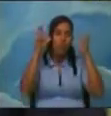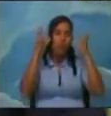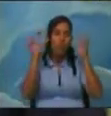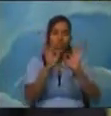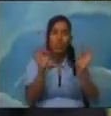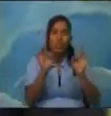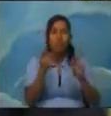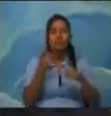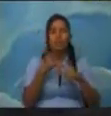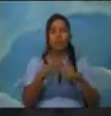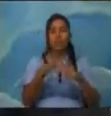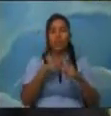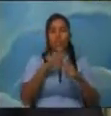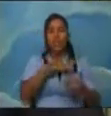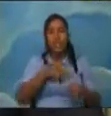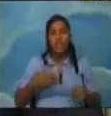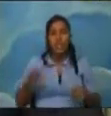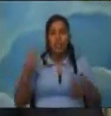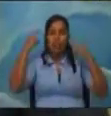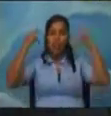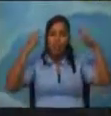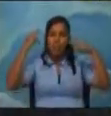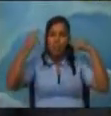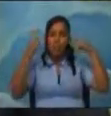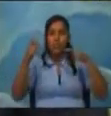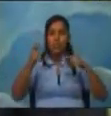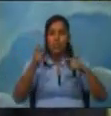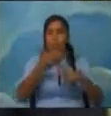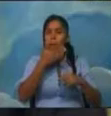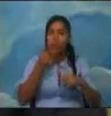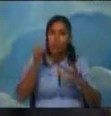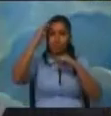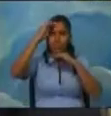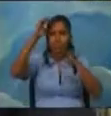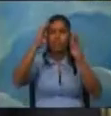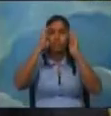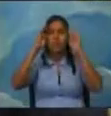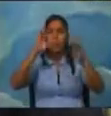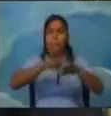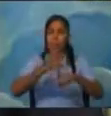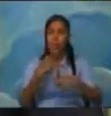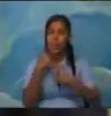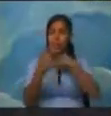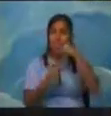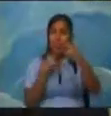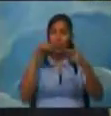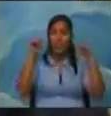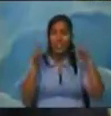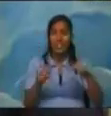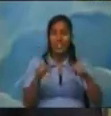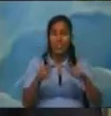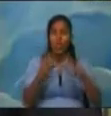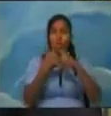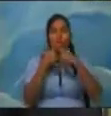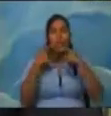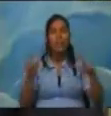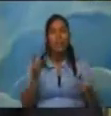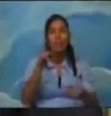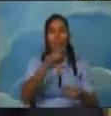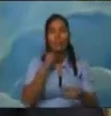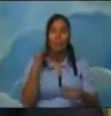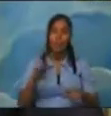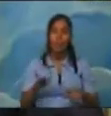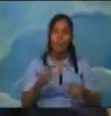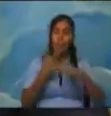atención. Bueno, quiero llamarlo a reflexión esta mañana. Préstele atención, porque la voz que está saliendo desde acá lo puede librar de la muerte, lo